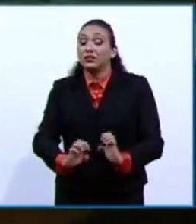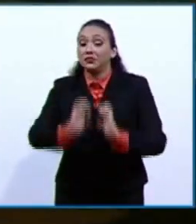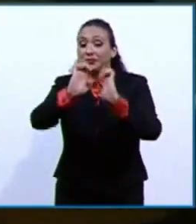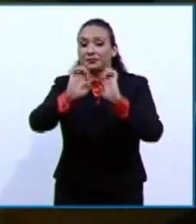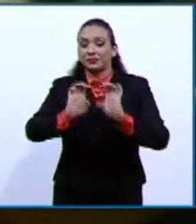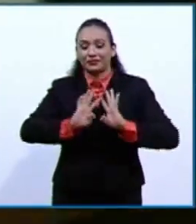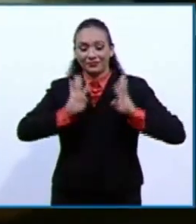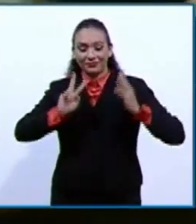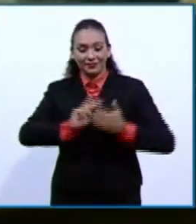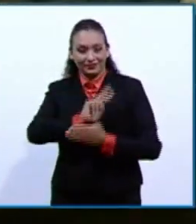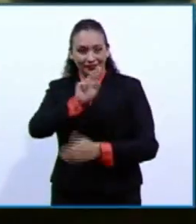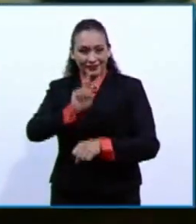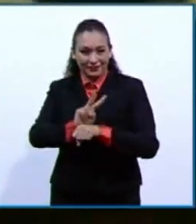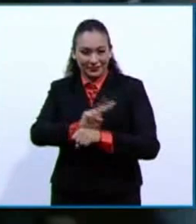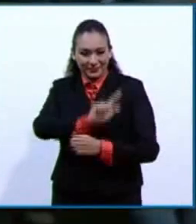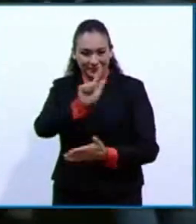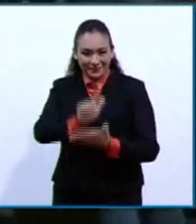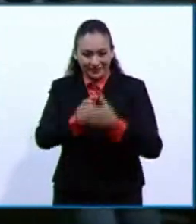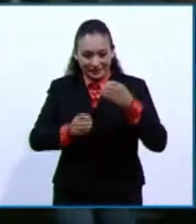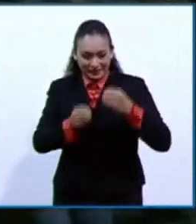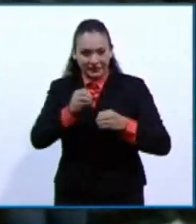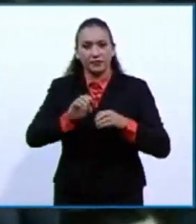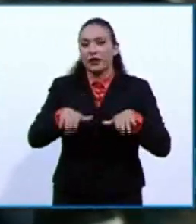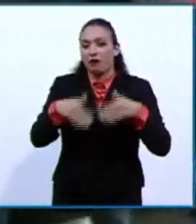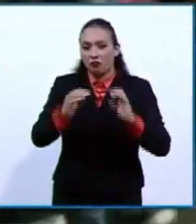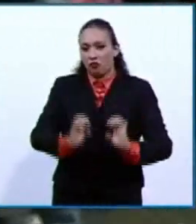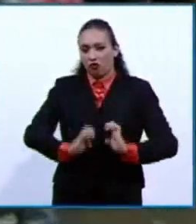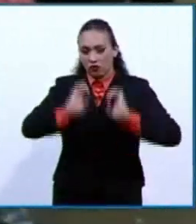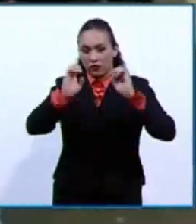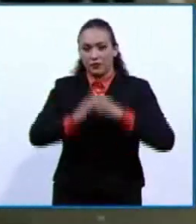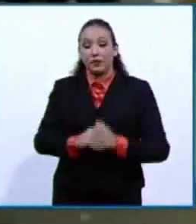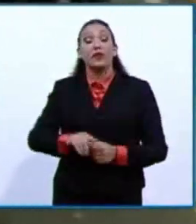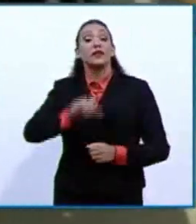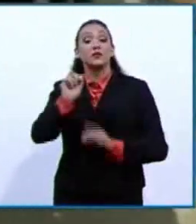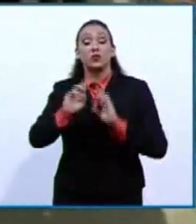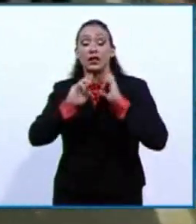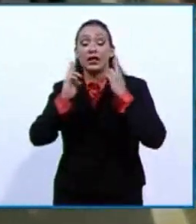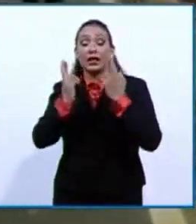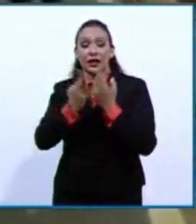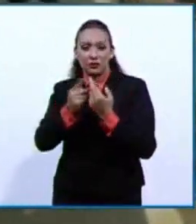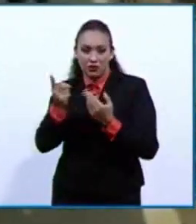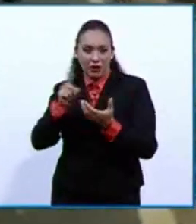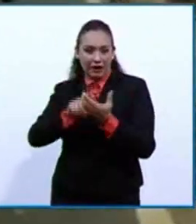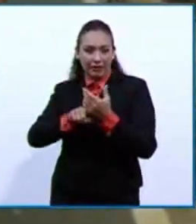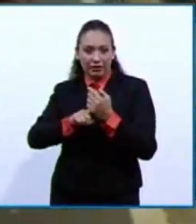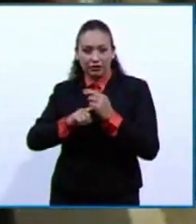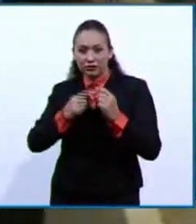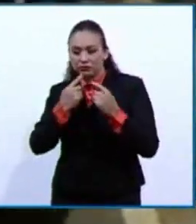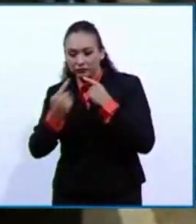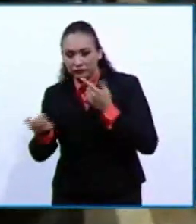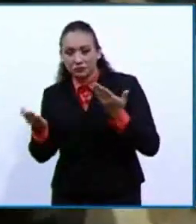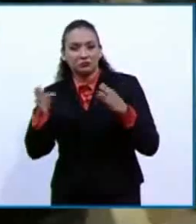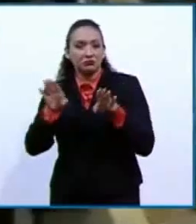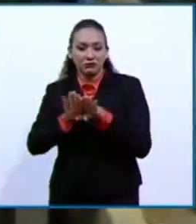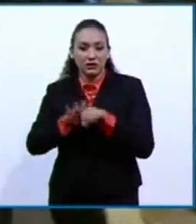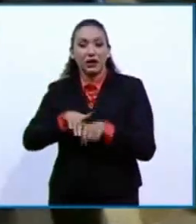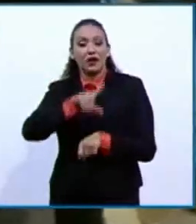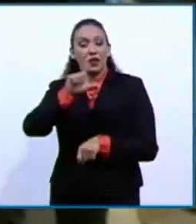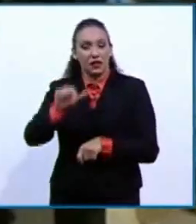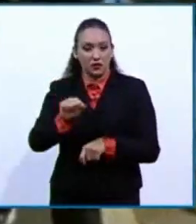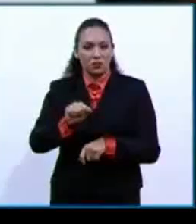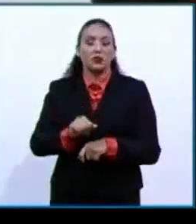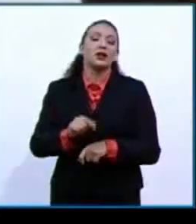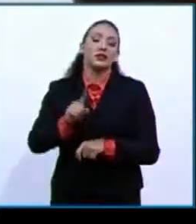Federal. Después de que concluyó la reunión, la sesión del Consejo de la Judicatura, la consejera Lilia Mónica